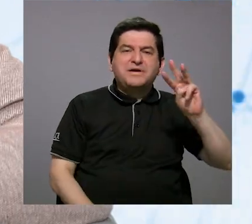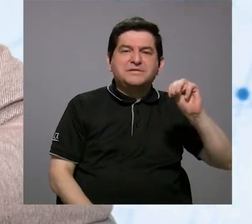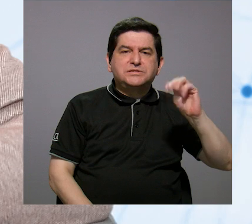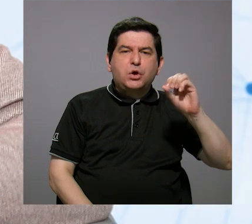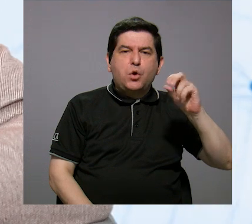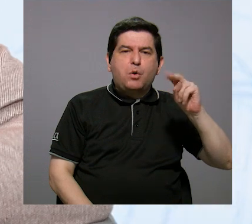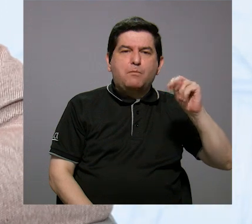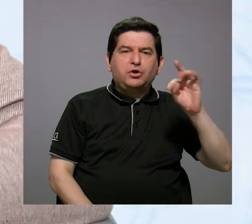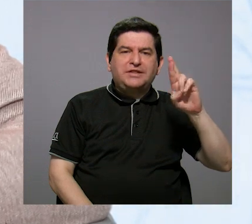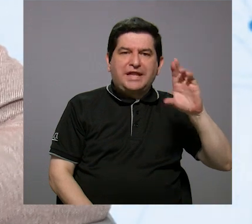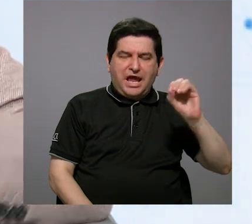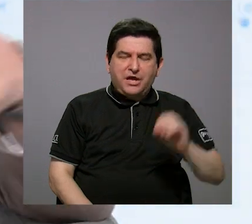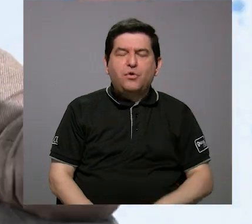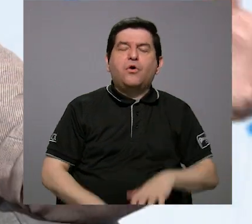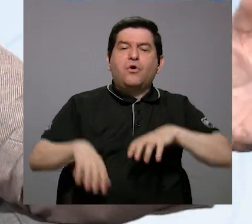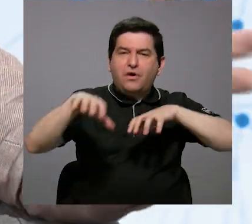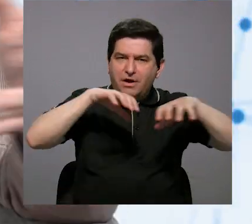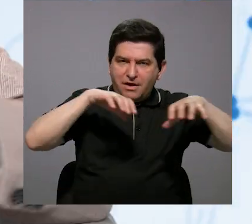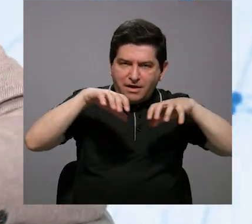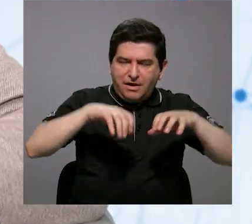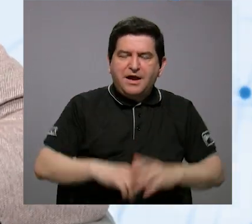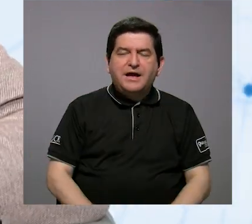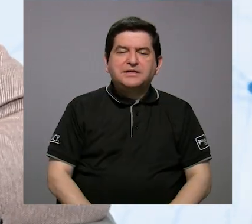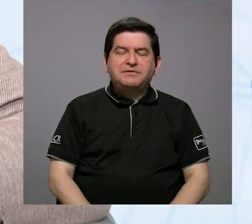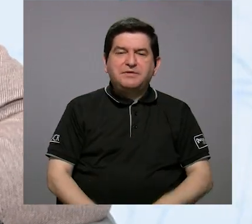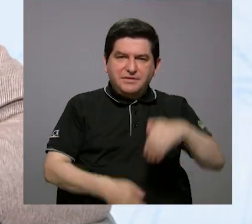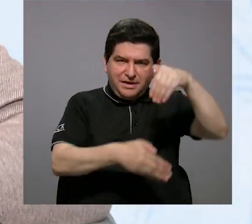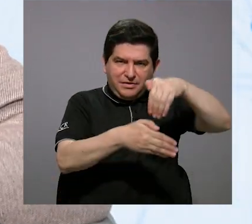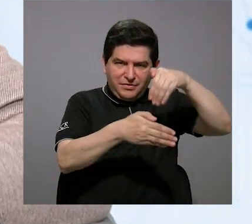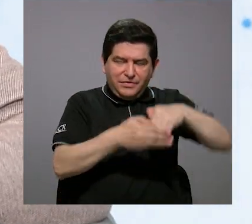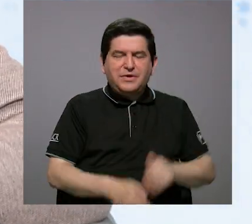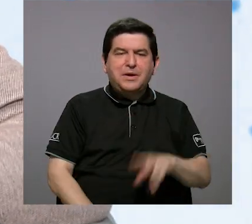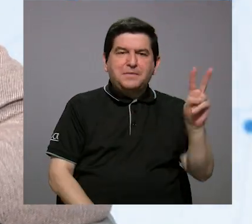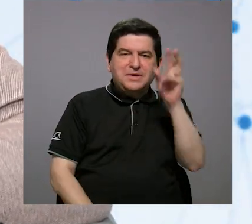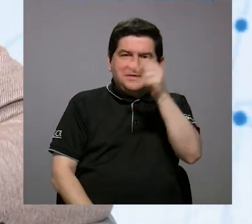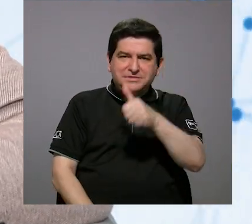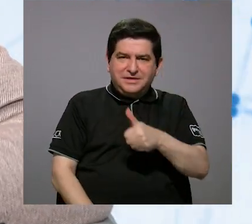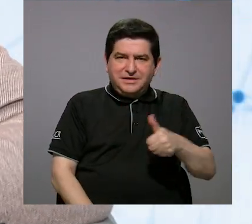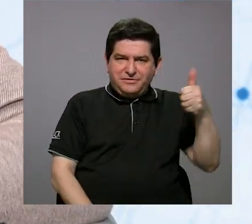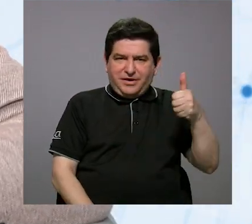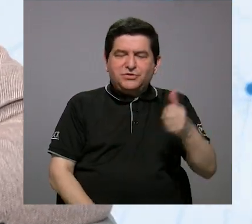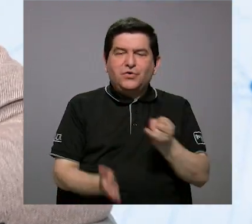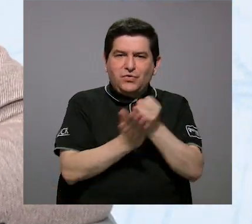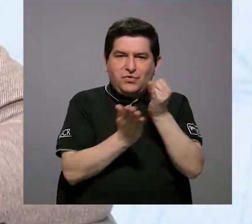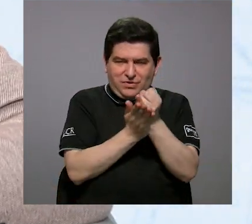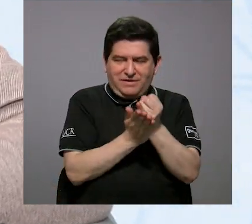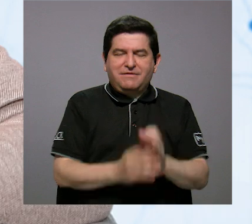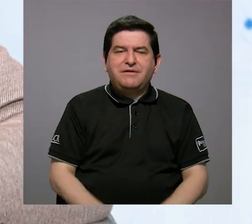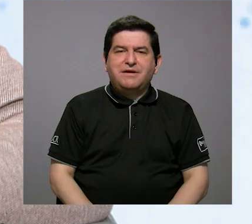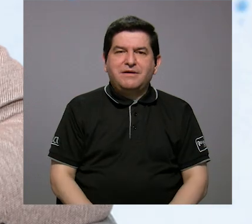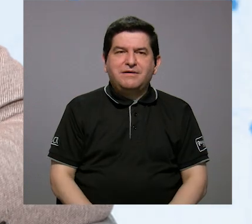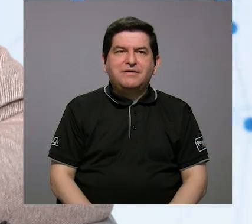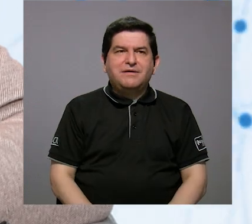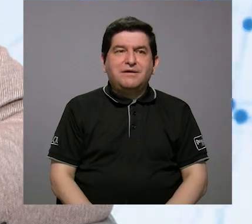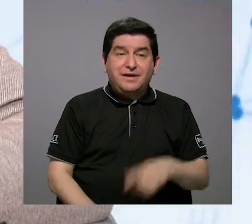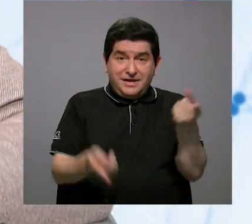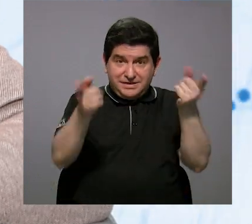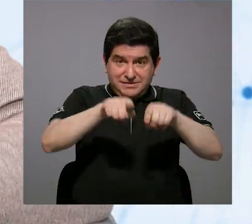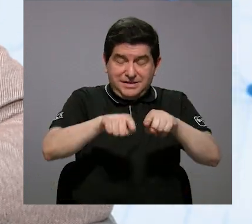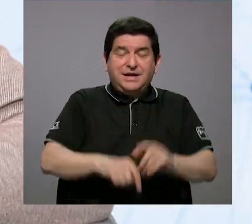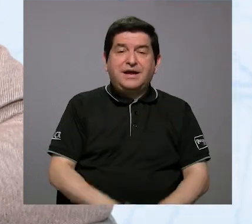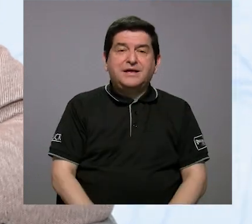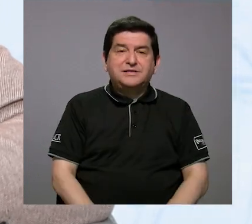Montero, ¿verdad?, que también tiene una actividad inscrita en la Vicerrectoría de Investigación que se llama Lab